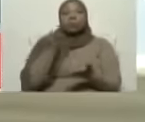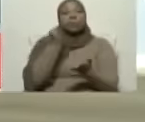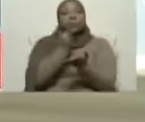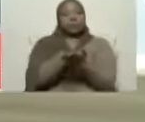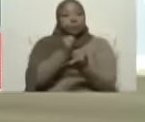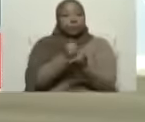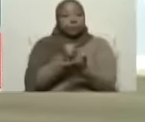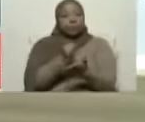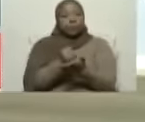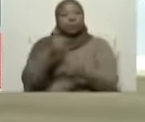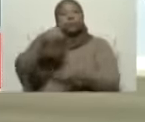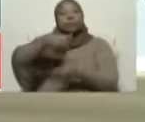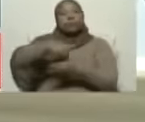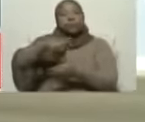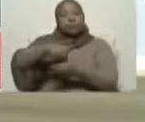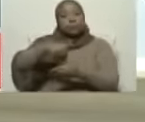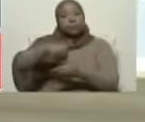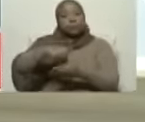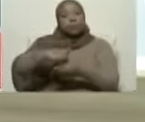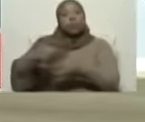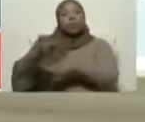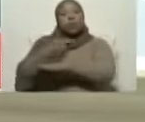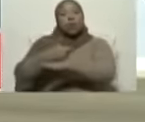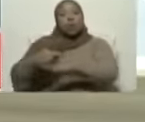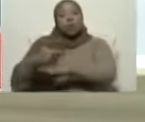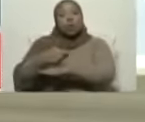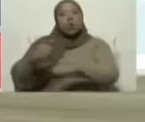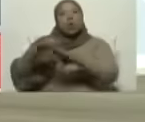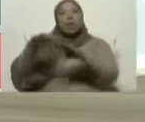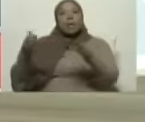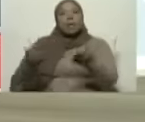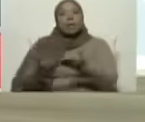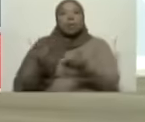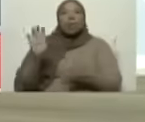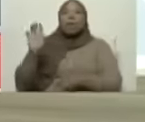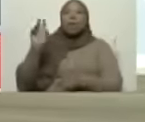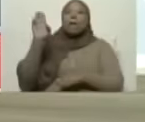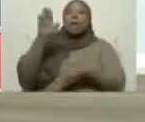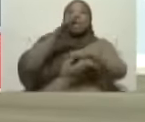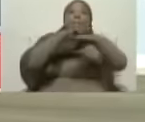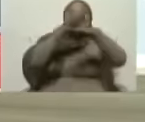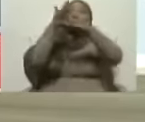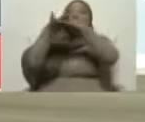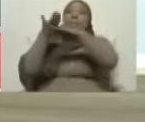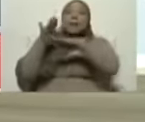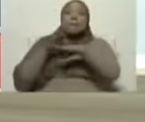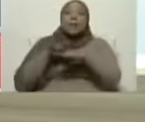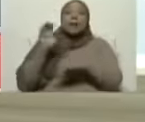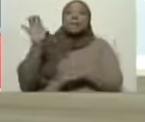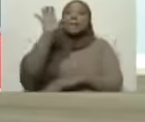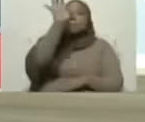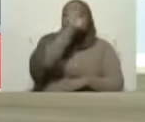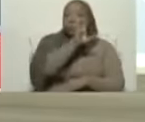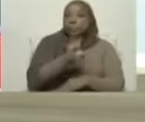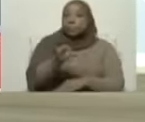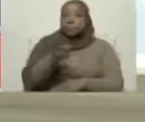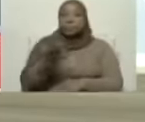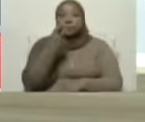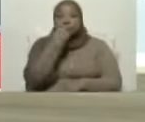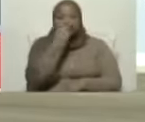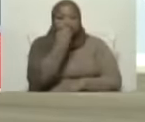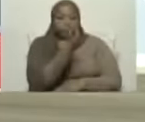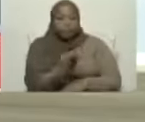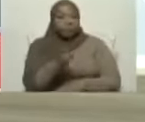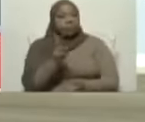instituciones electorales y gobiernos del mundo a participar como veedores en la elección